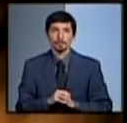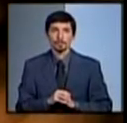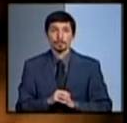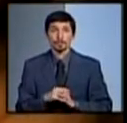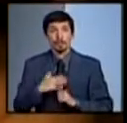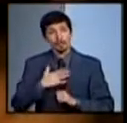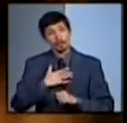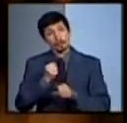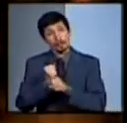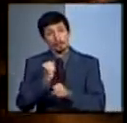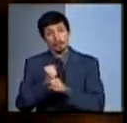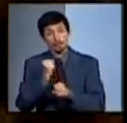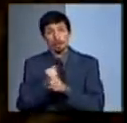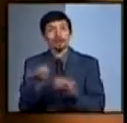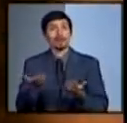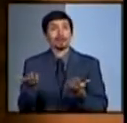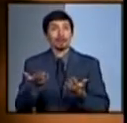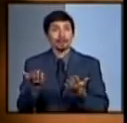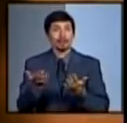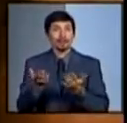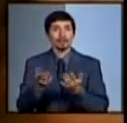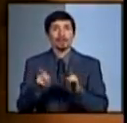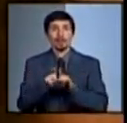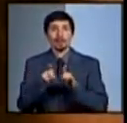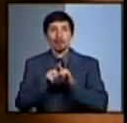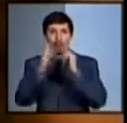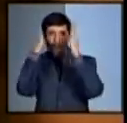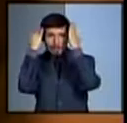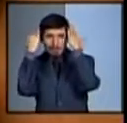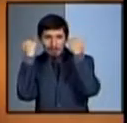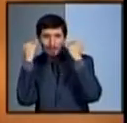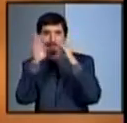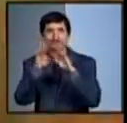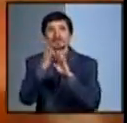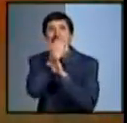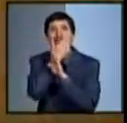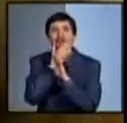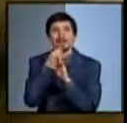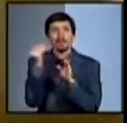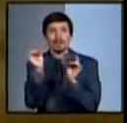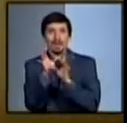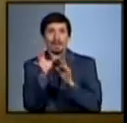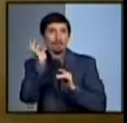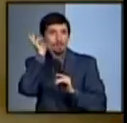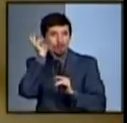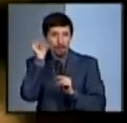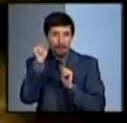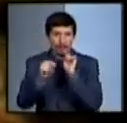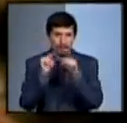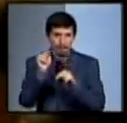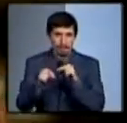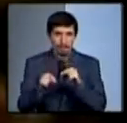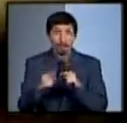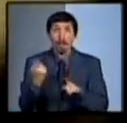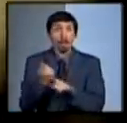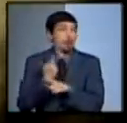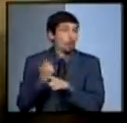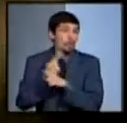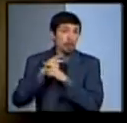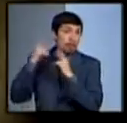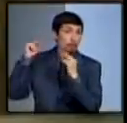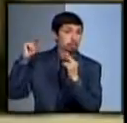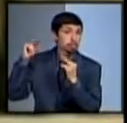Nuestro trabajo consiste en dejar bella a nuestras queridas clientas. Vienen acá a conversar de